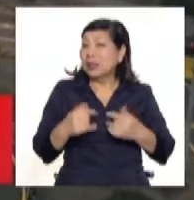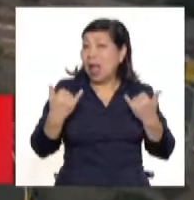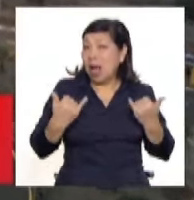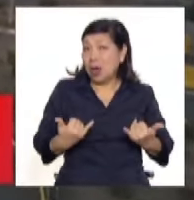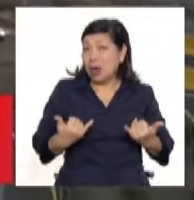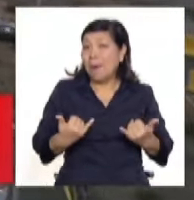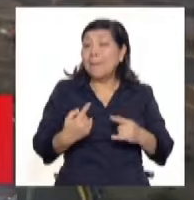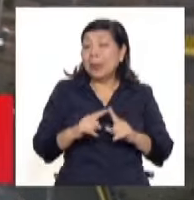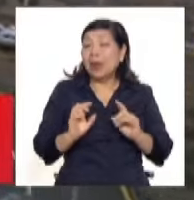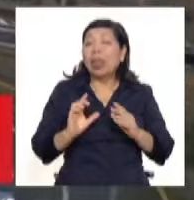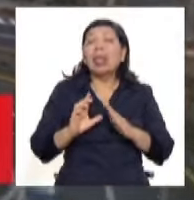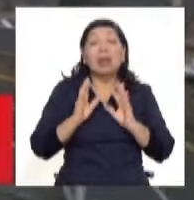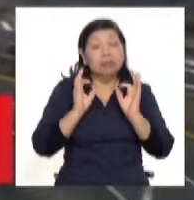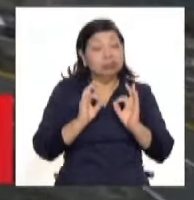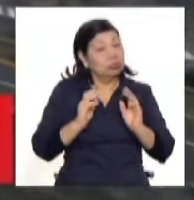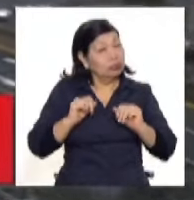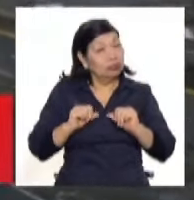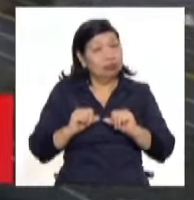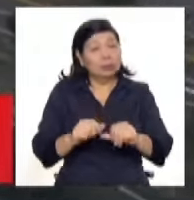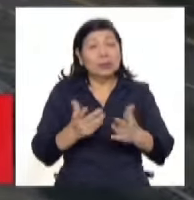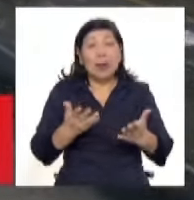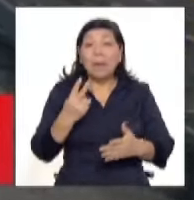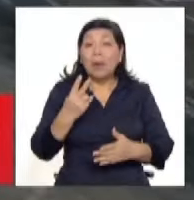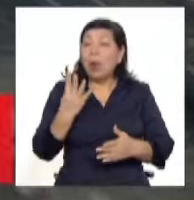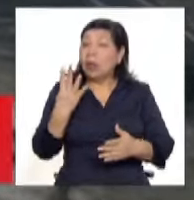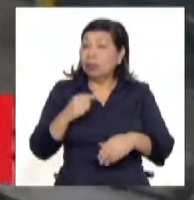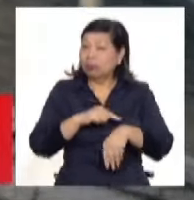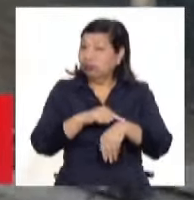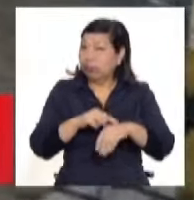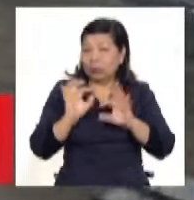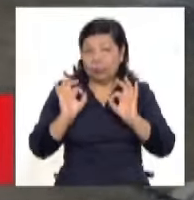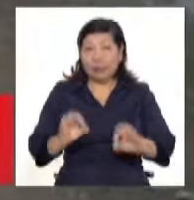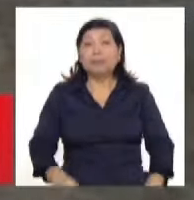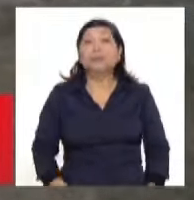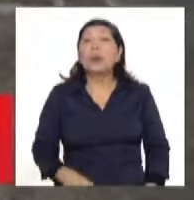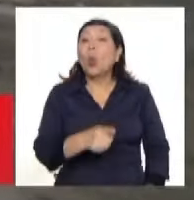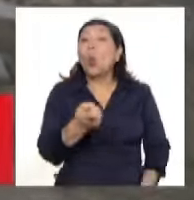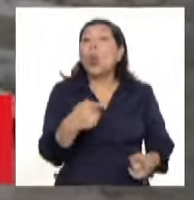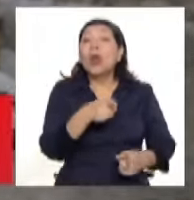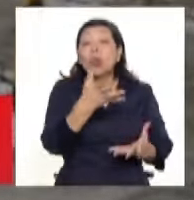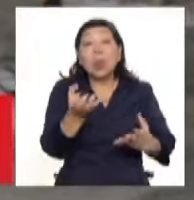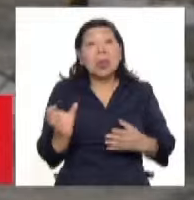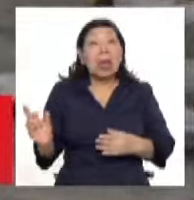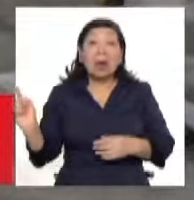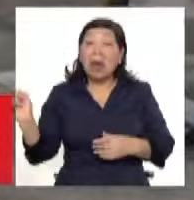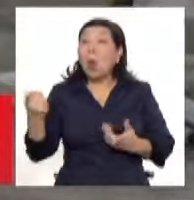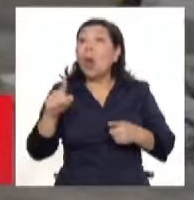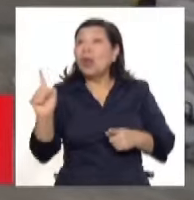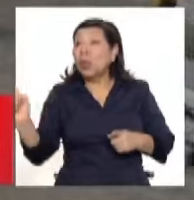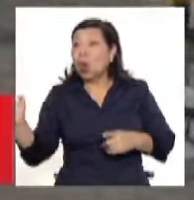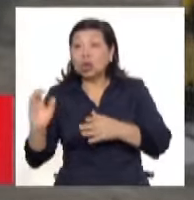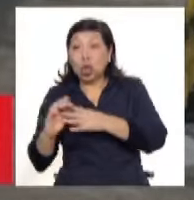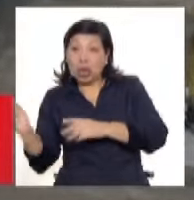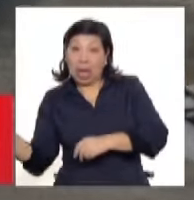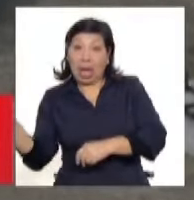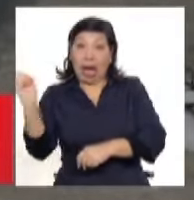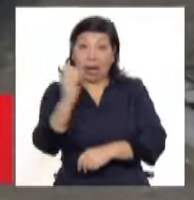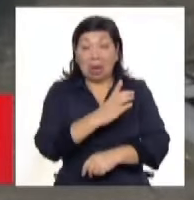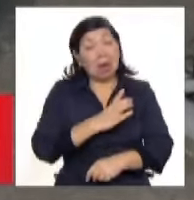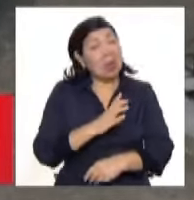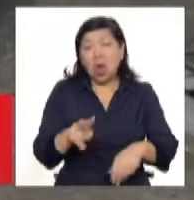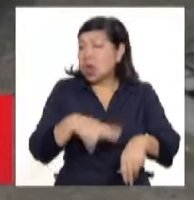han dicho que esta medida va a ser de forma permanente las 24 horas del día. Aquellos que se dirigen al Callao no van a tener ningún problema